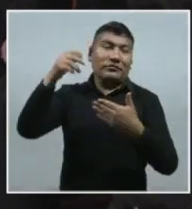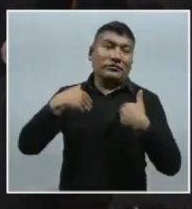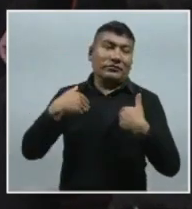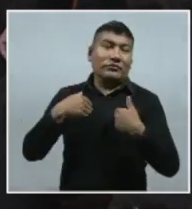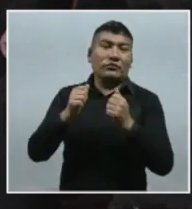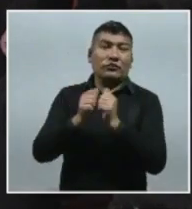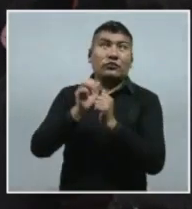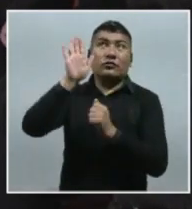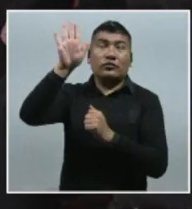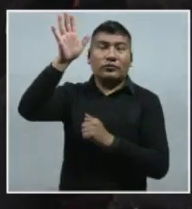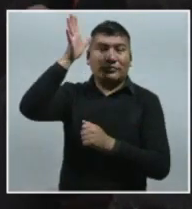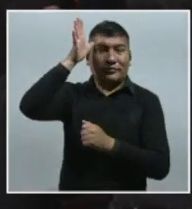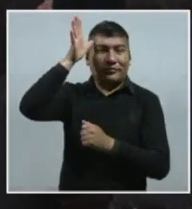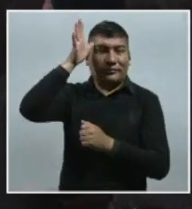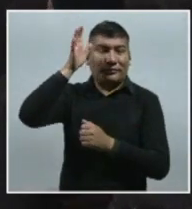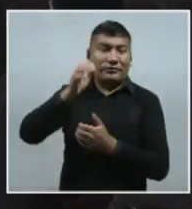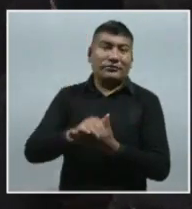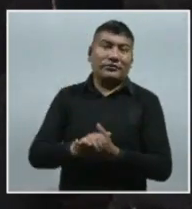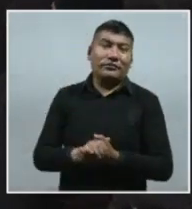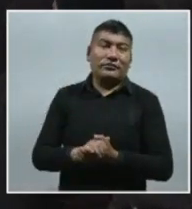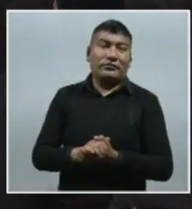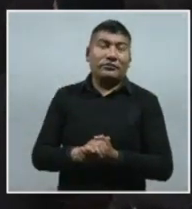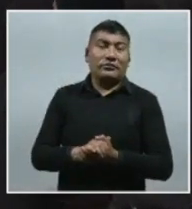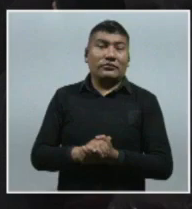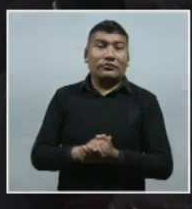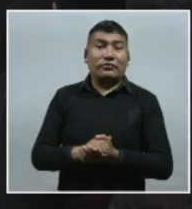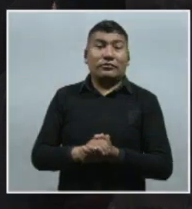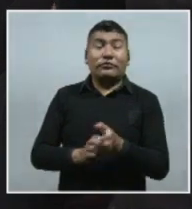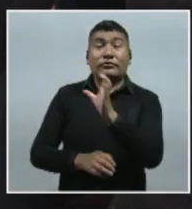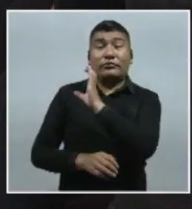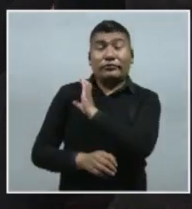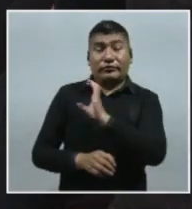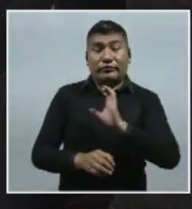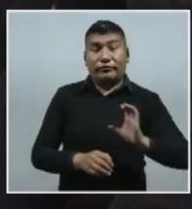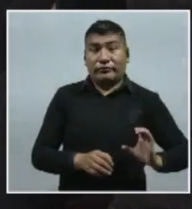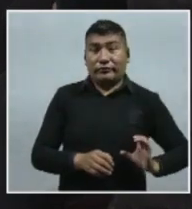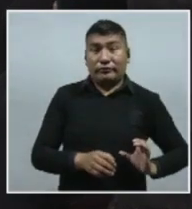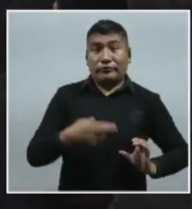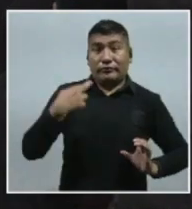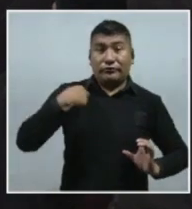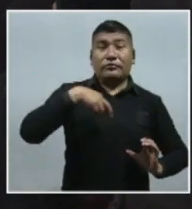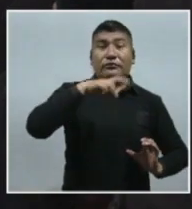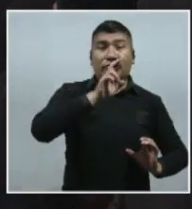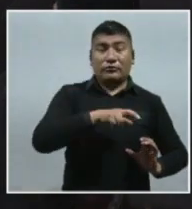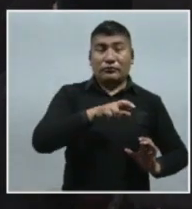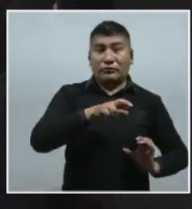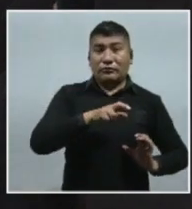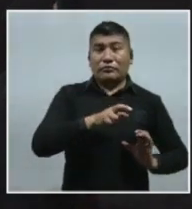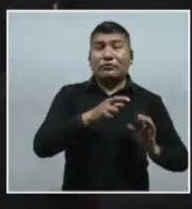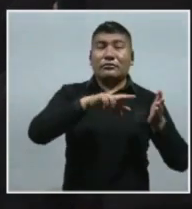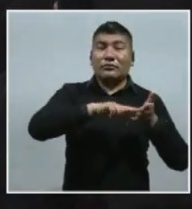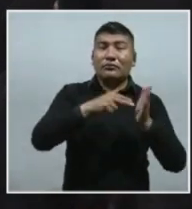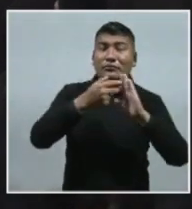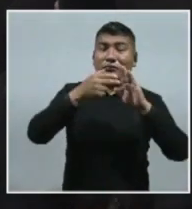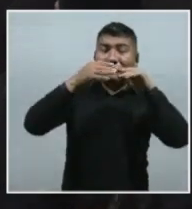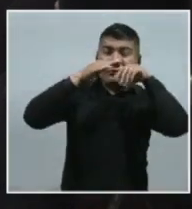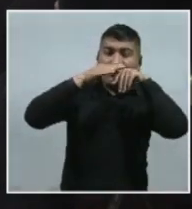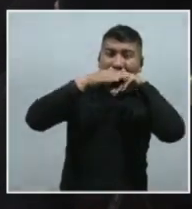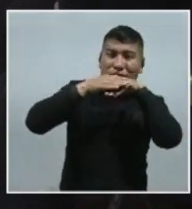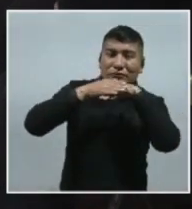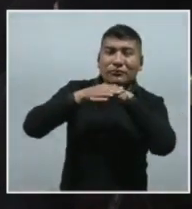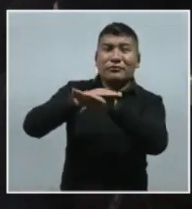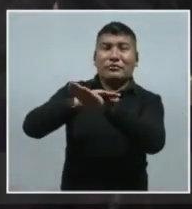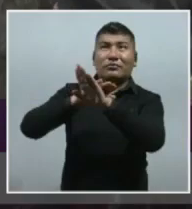su padre el cristianismo es adentrarse en la familia